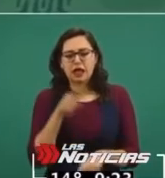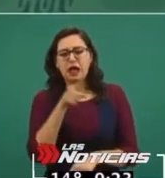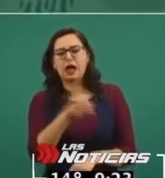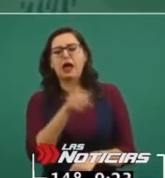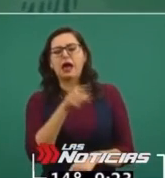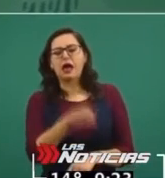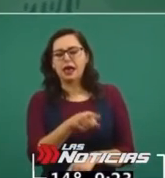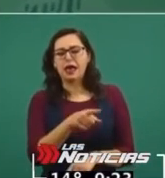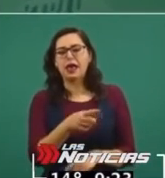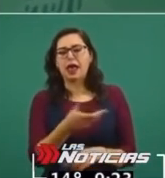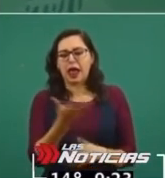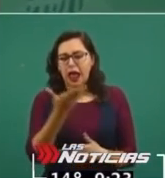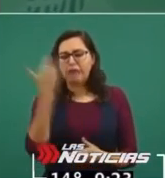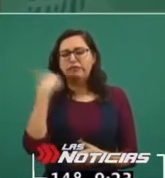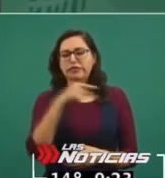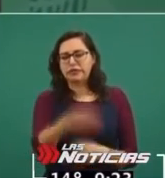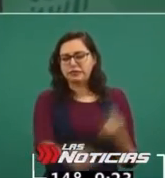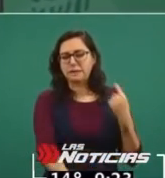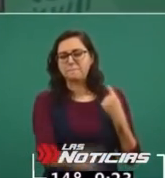venganzas